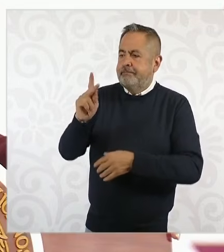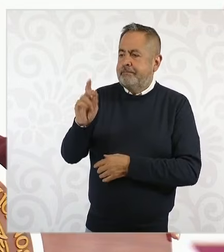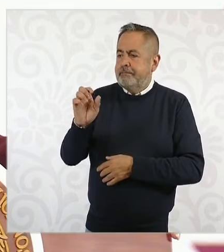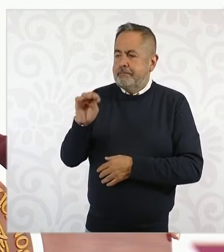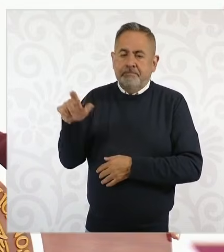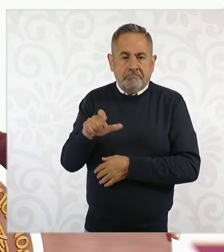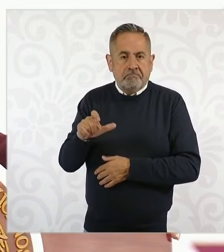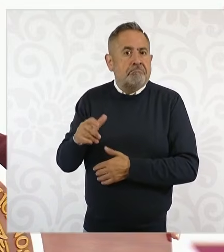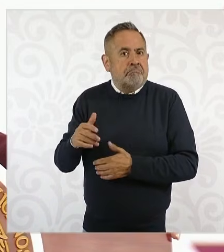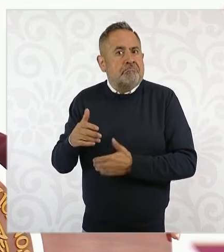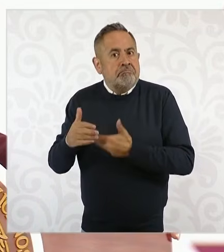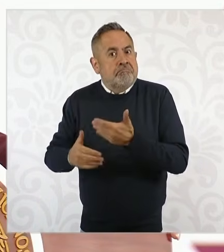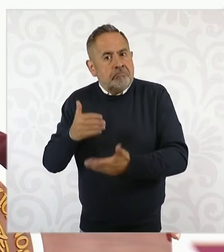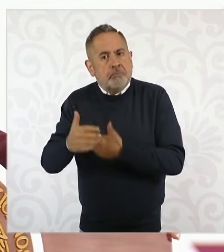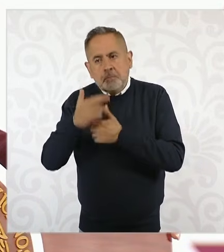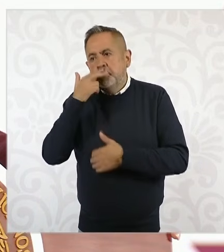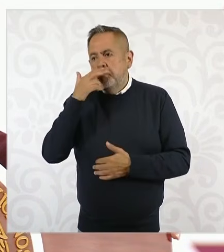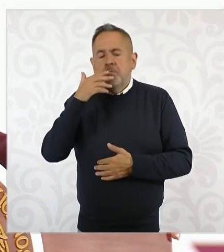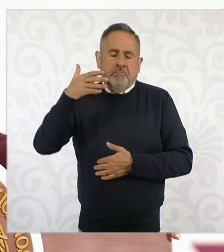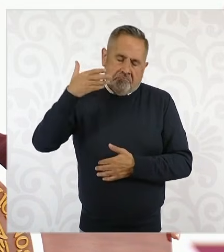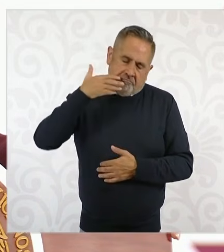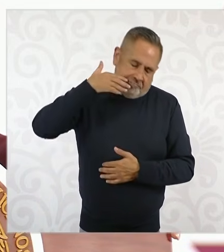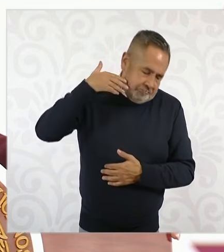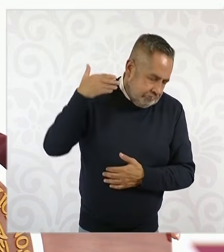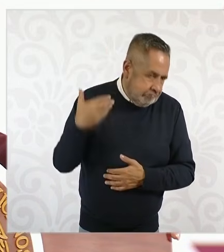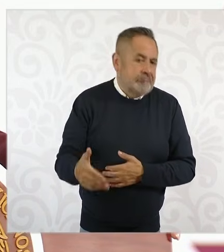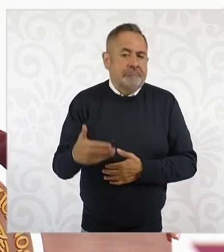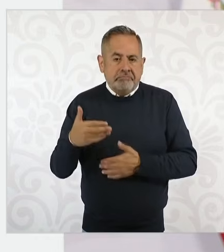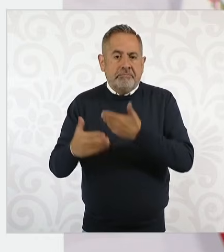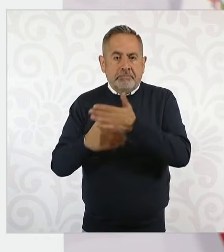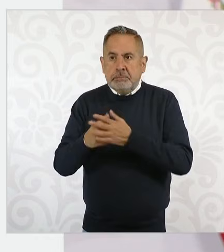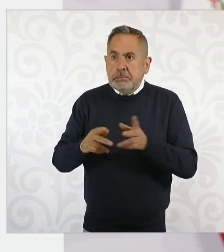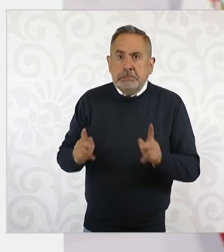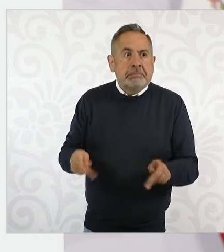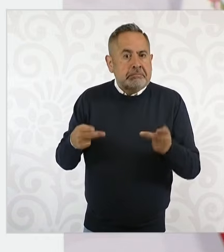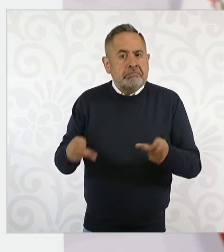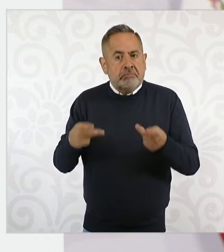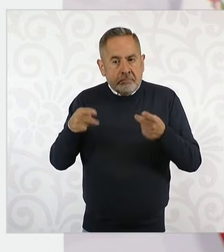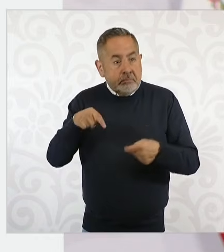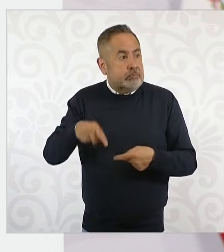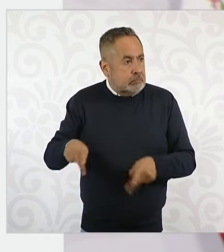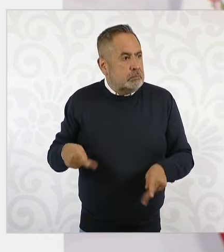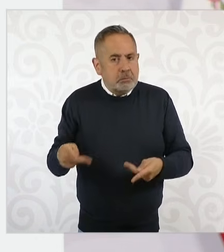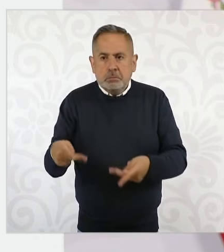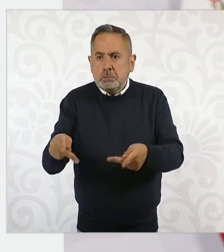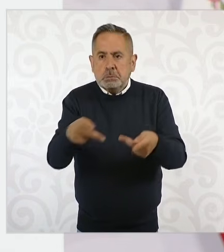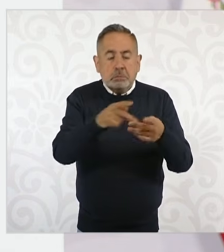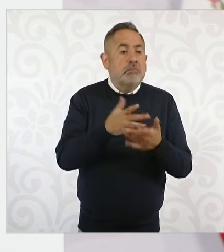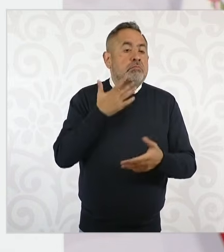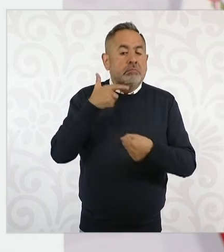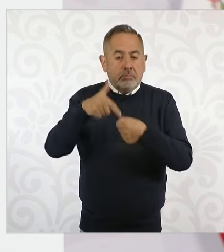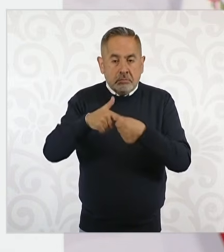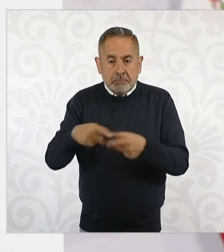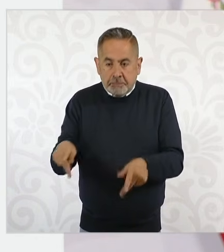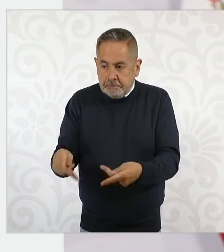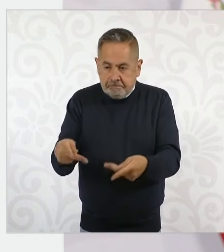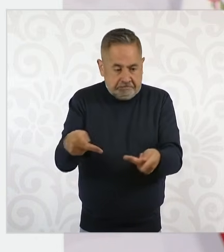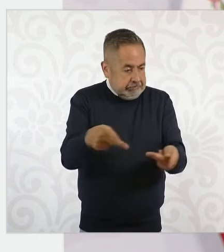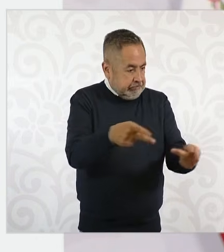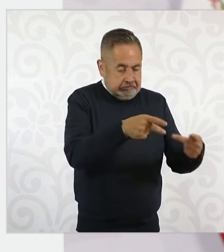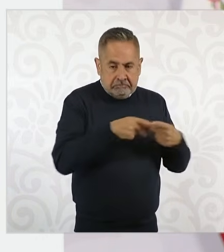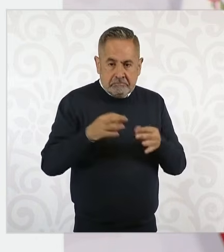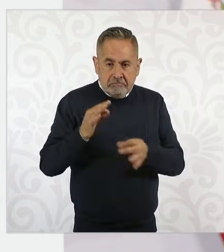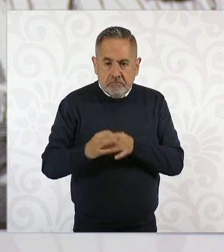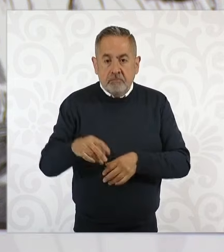se va avanzando muy bien. Cada día aumenta la venta de gasolina, diésel,